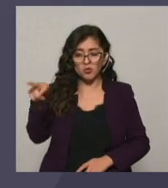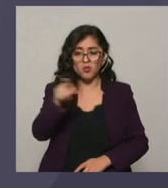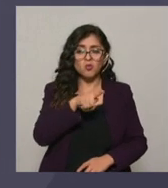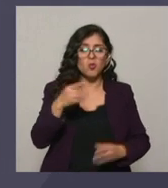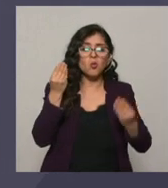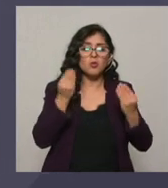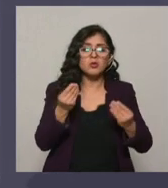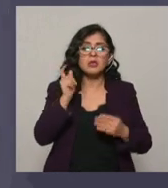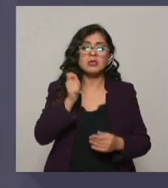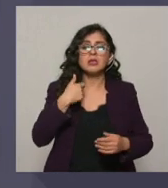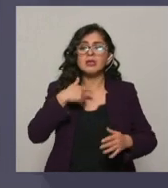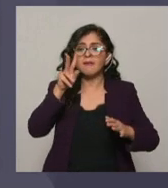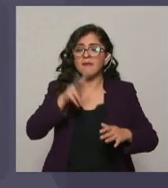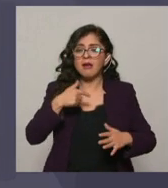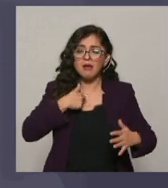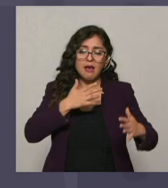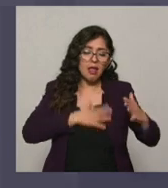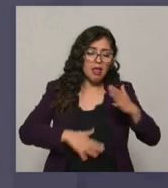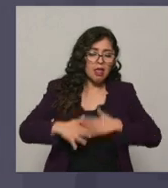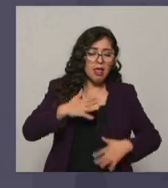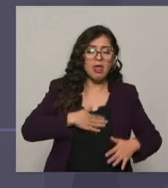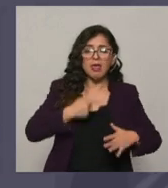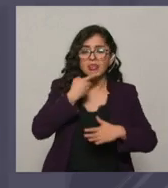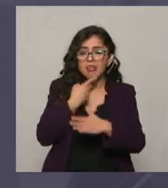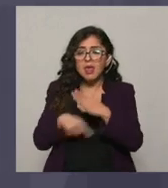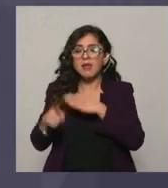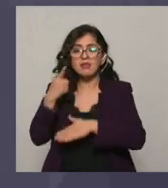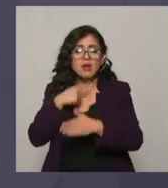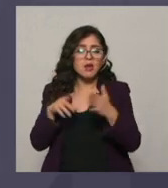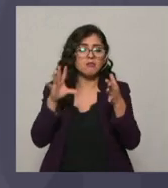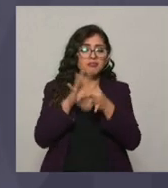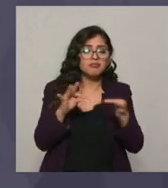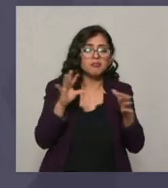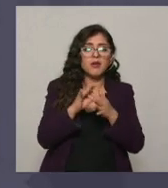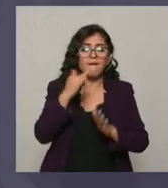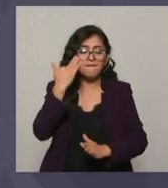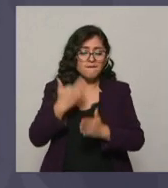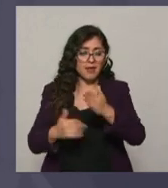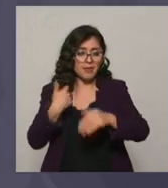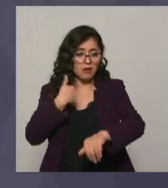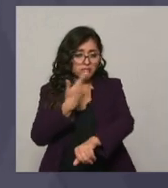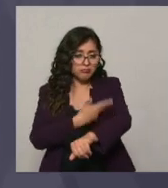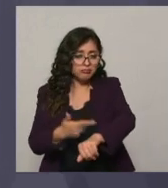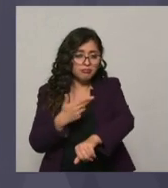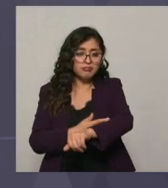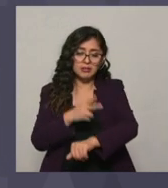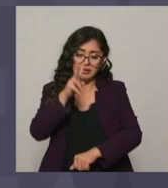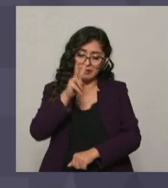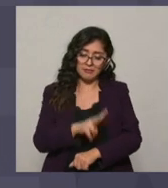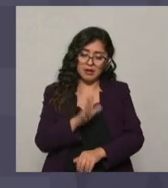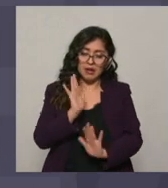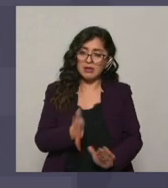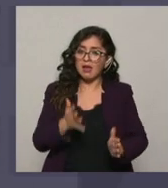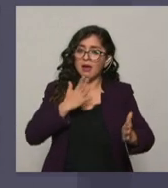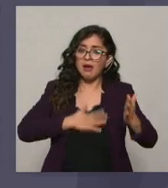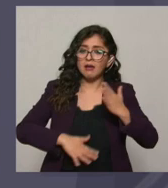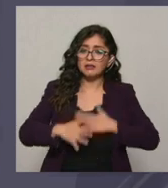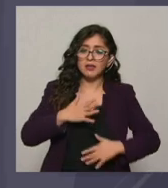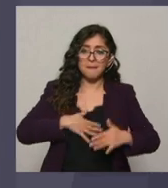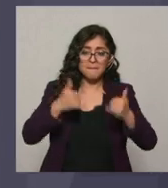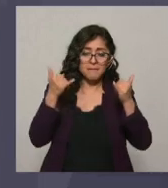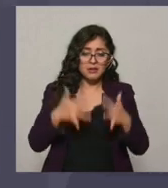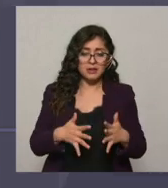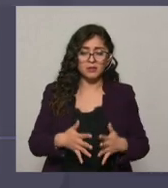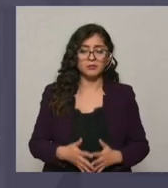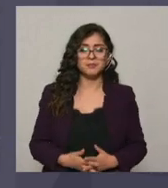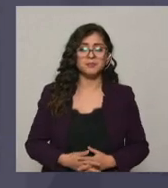de denunciar, porque denuncio cuentas y trato de darle seguimiento, pero pues es muy cansado, ¿no? Y es bueno, porque... yo he visto así